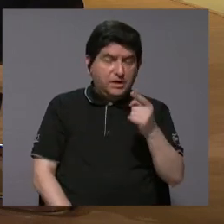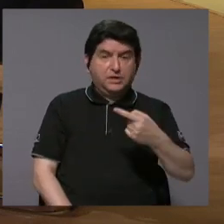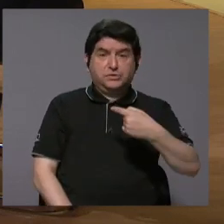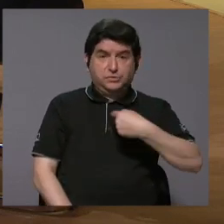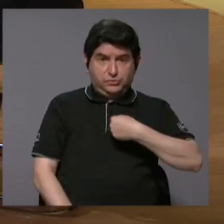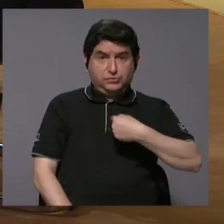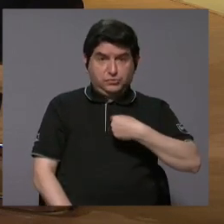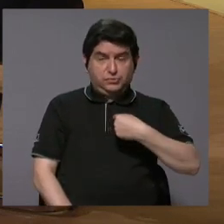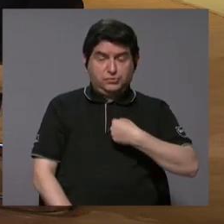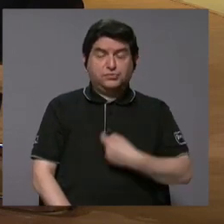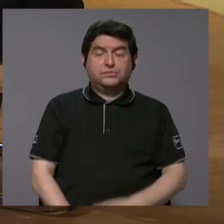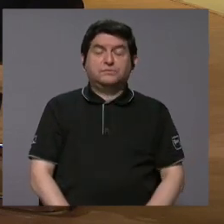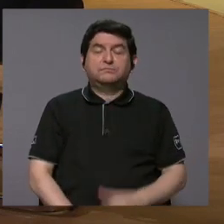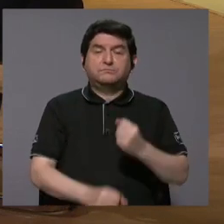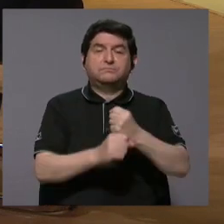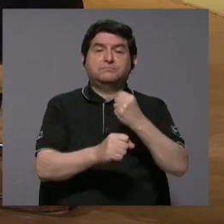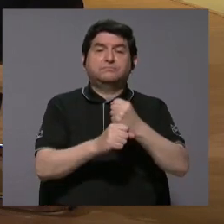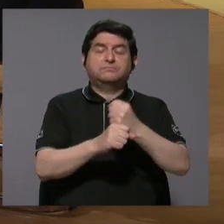realmente soy,